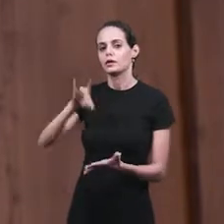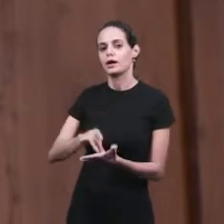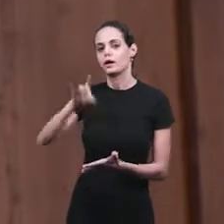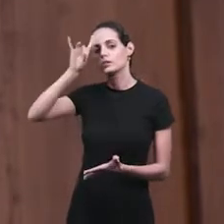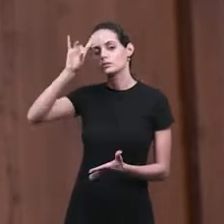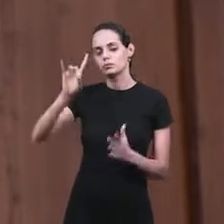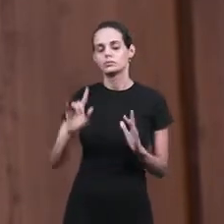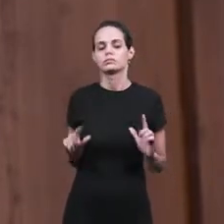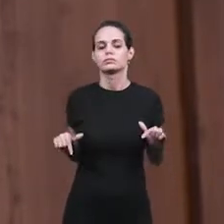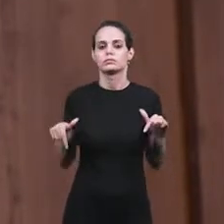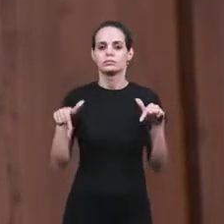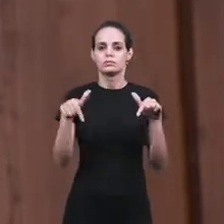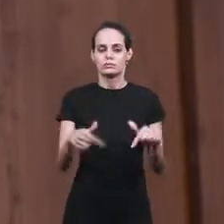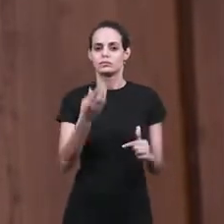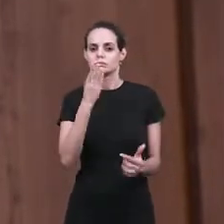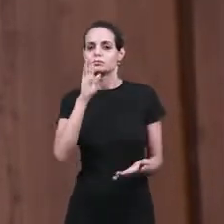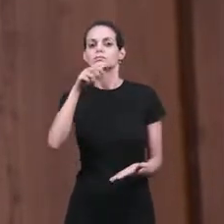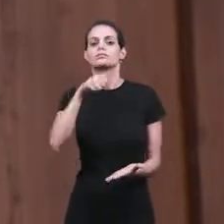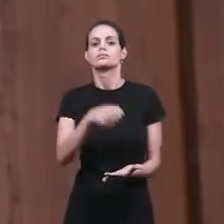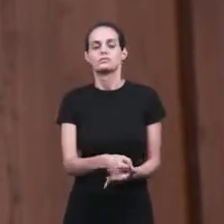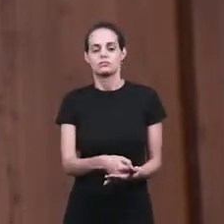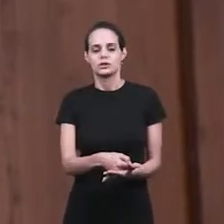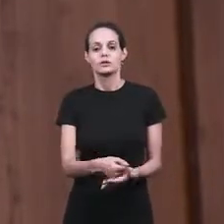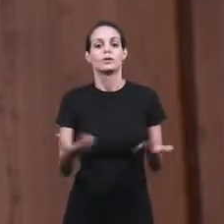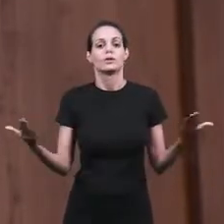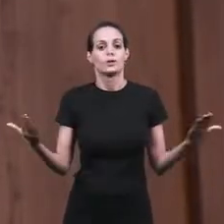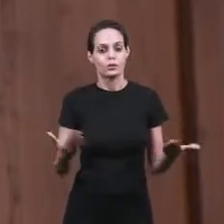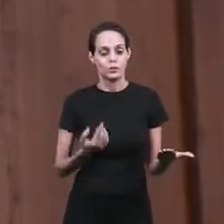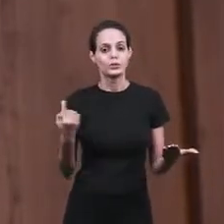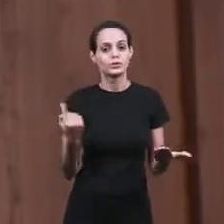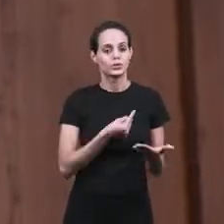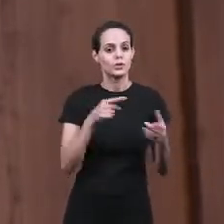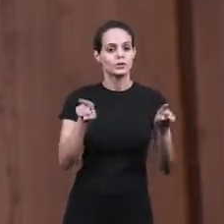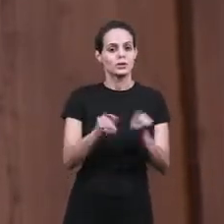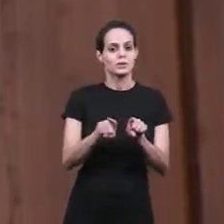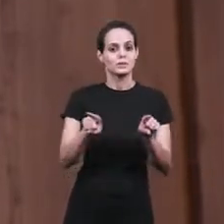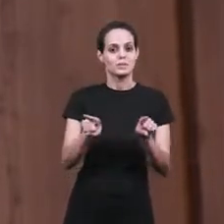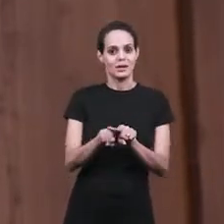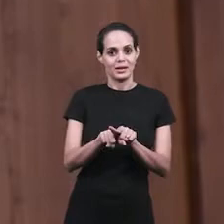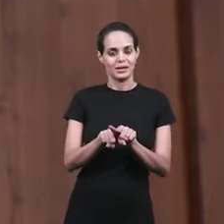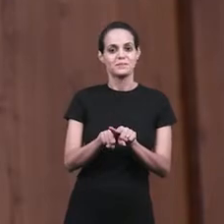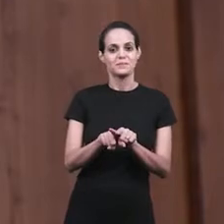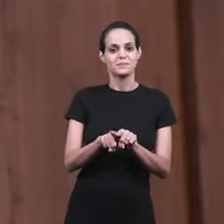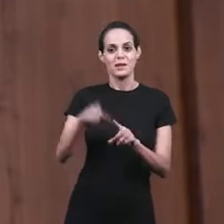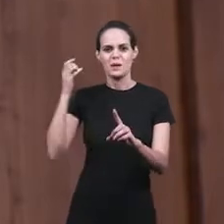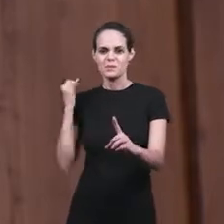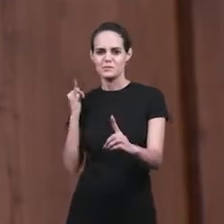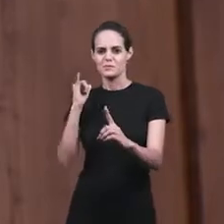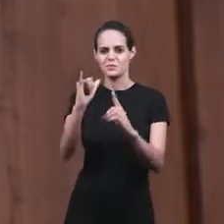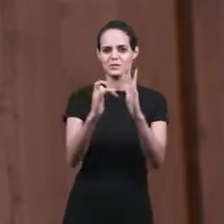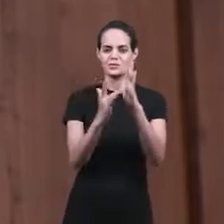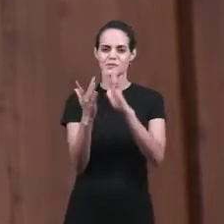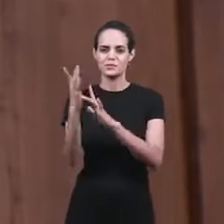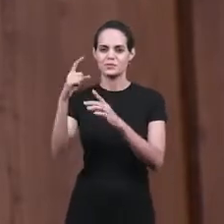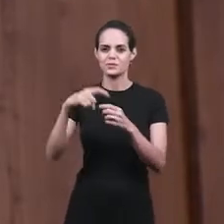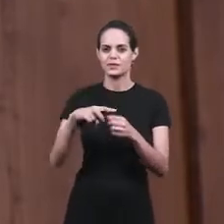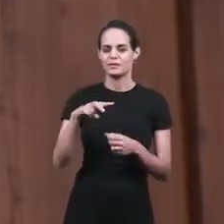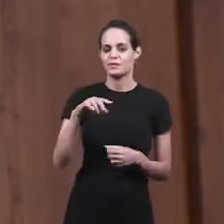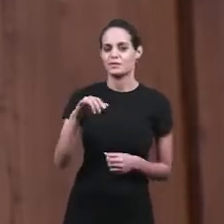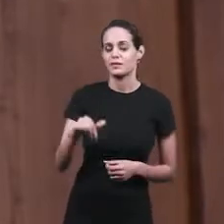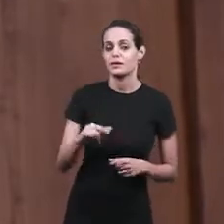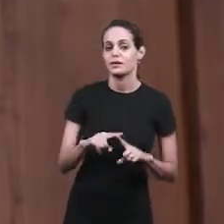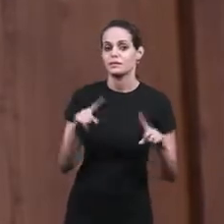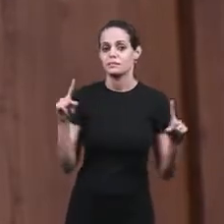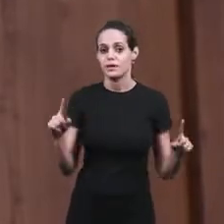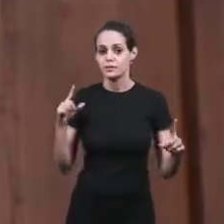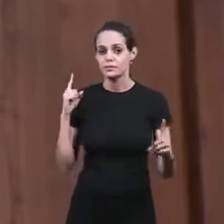operando para que la promesa se cumpla. De la misma forma, tenemos una promesa en nuestras vidas, la gran profecía que Jesús